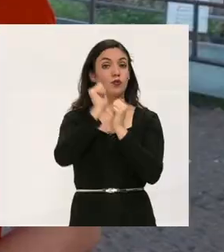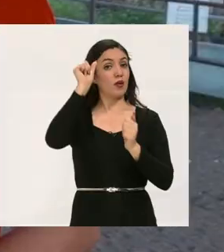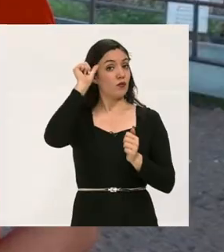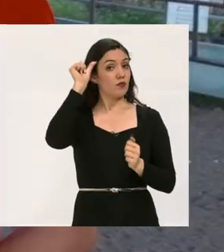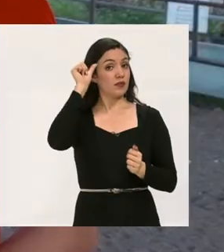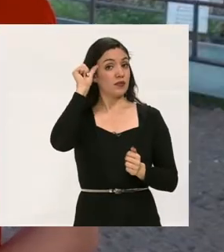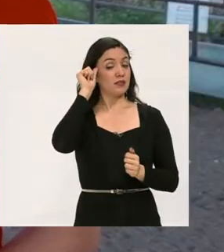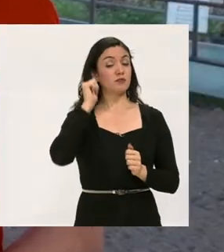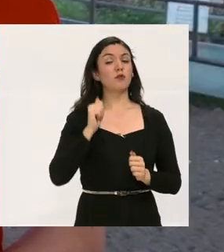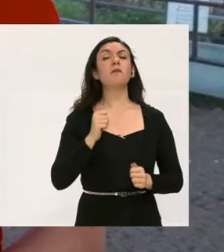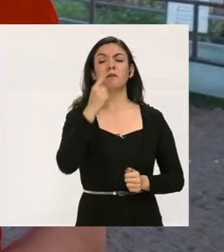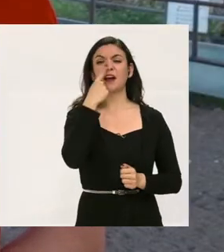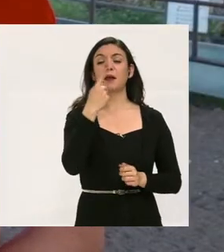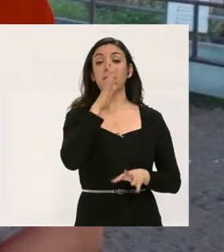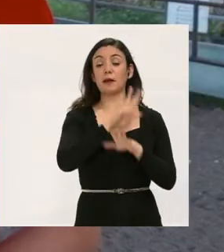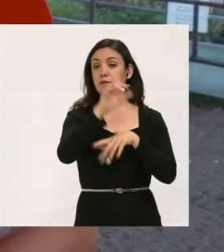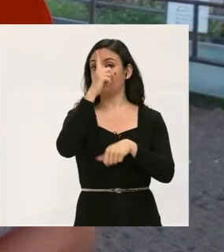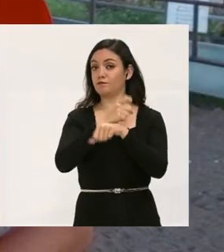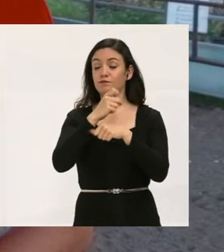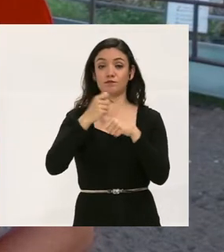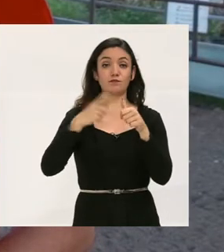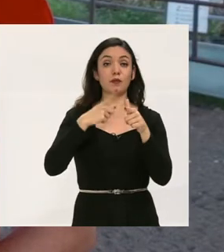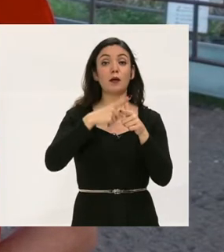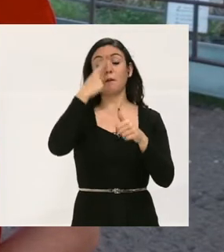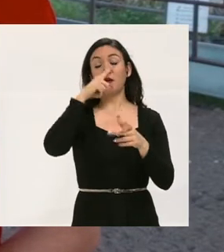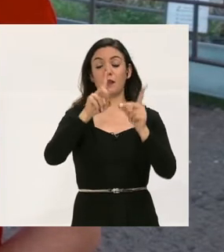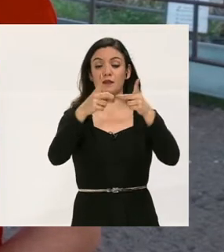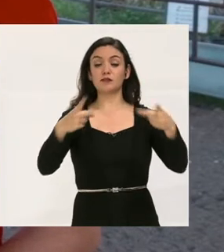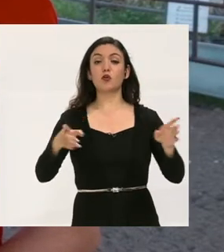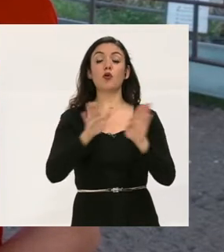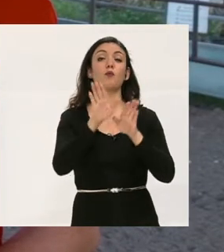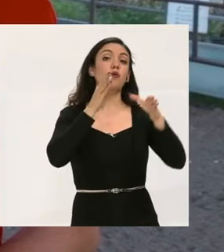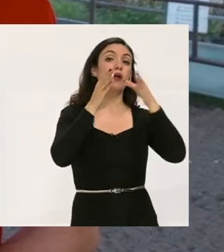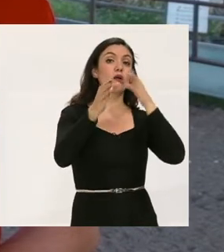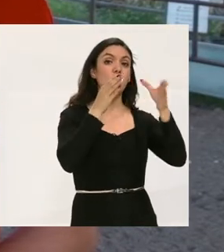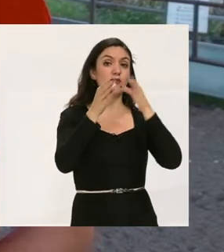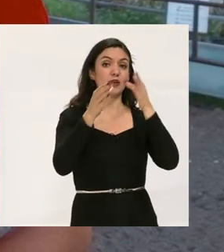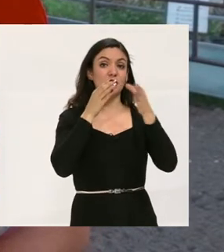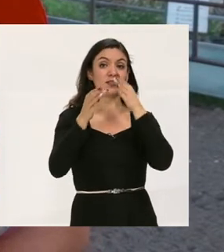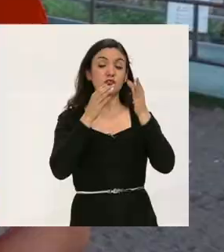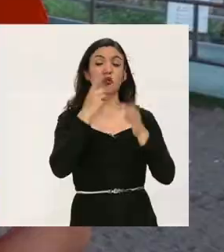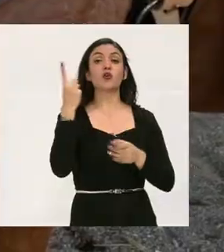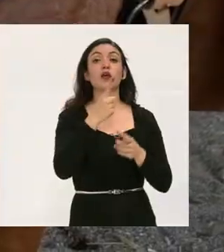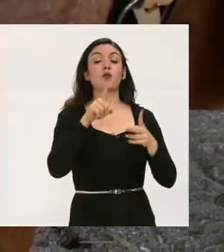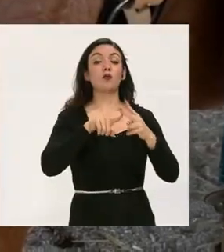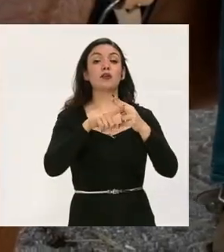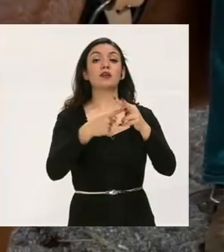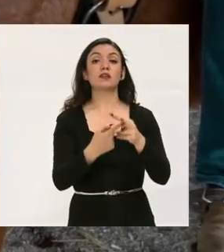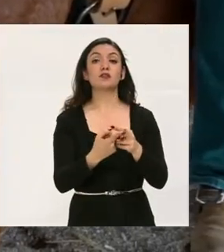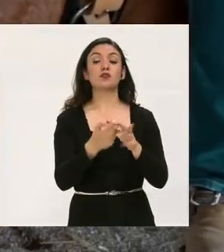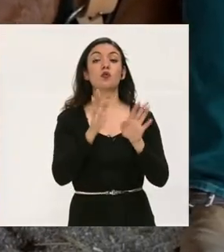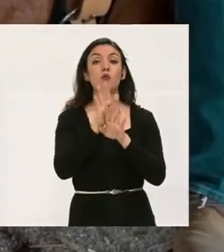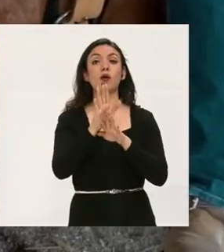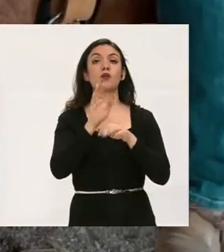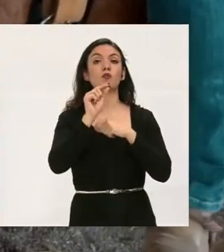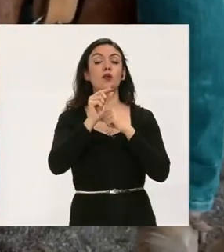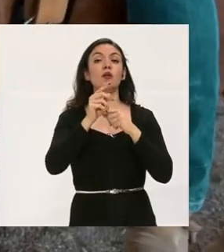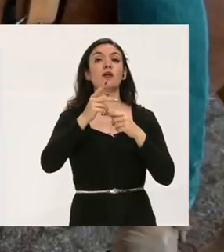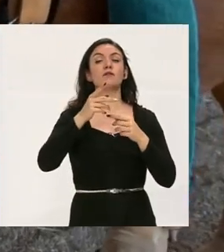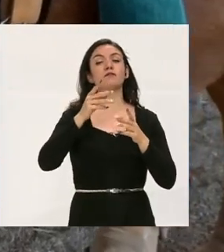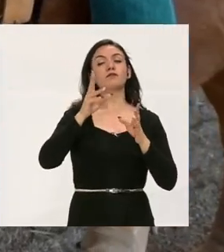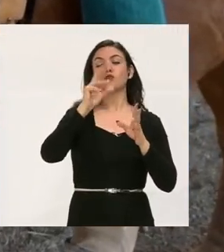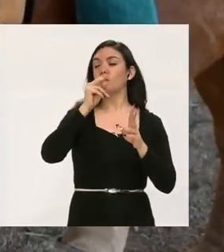con autismo principalmente a desarrollar una comunicación que en un inicio será